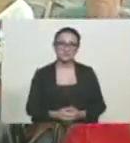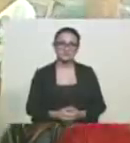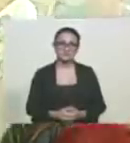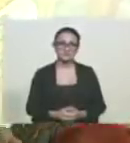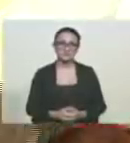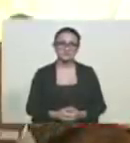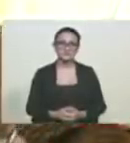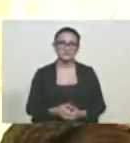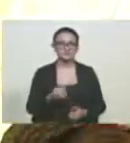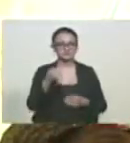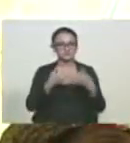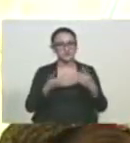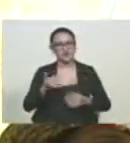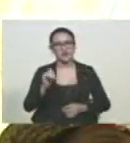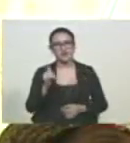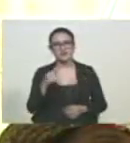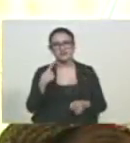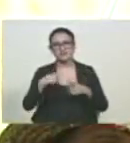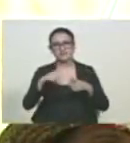Hay tantos casos